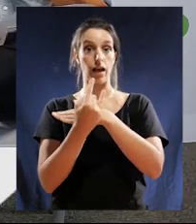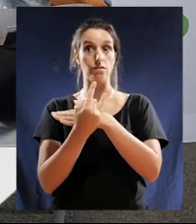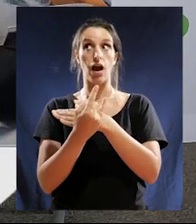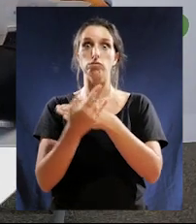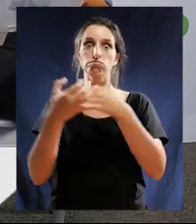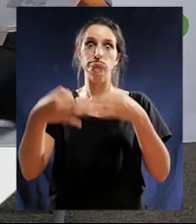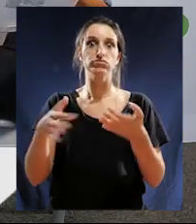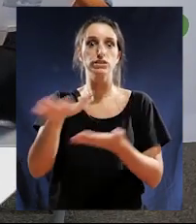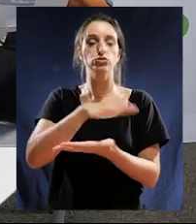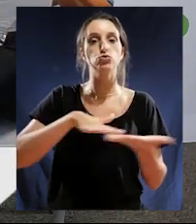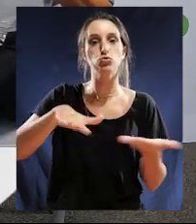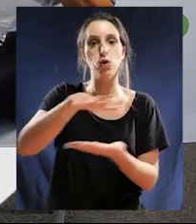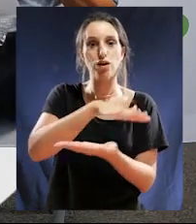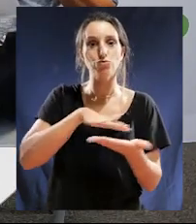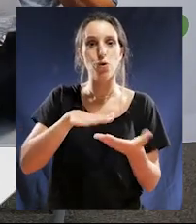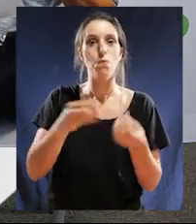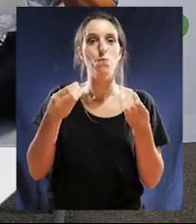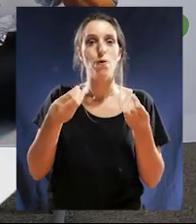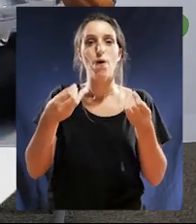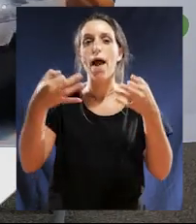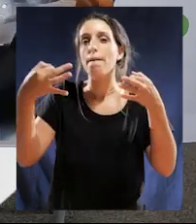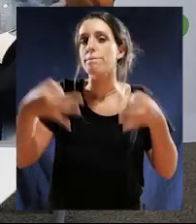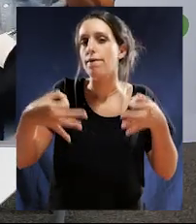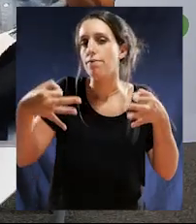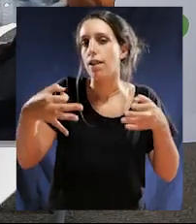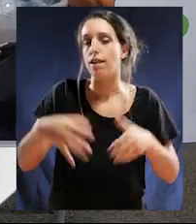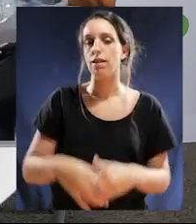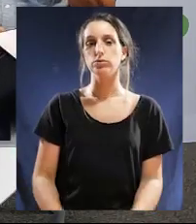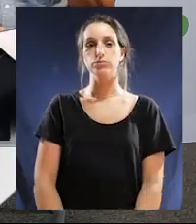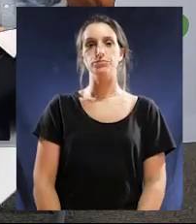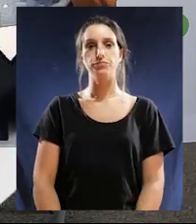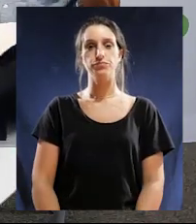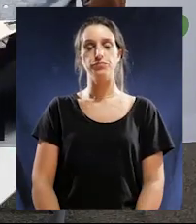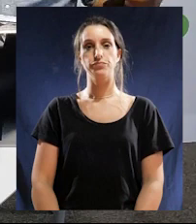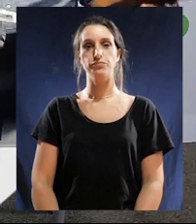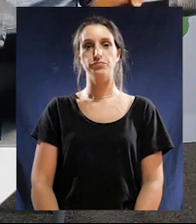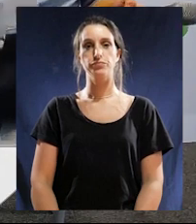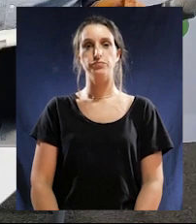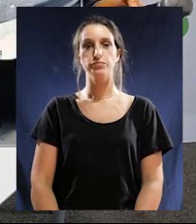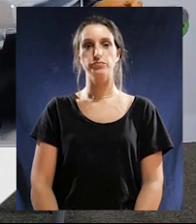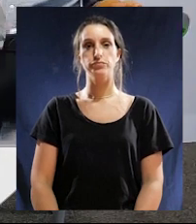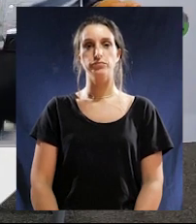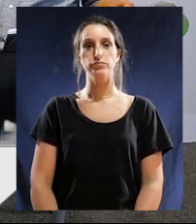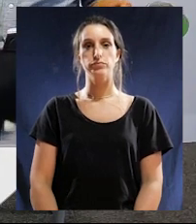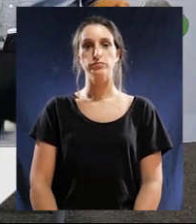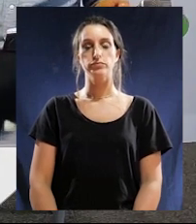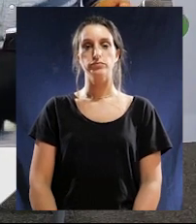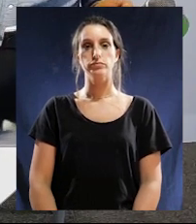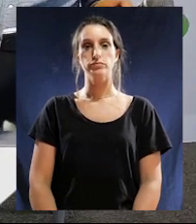marco de esta situación tan especial y atípica.